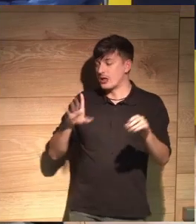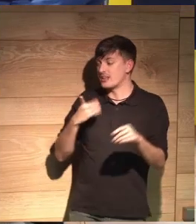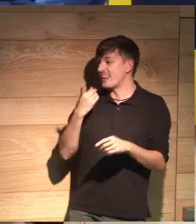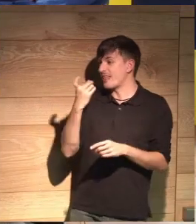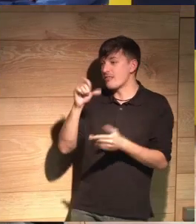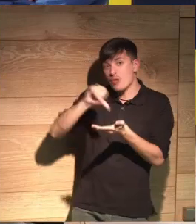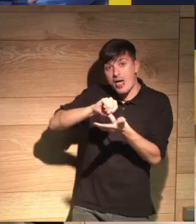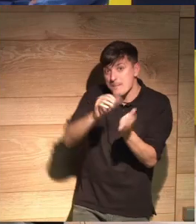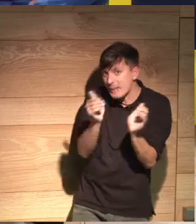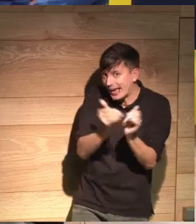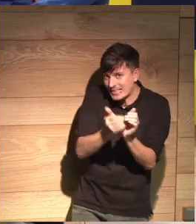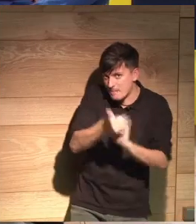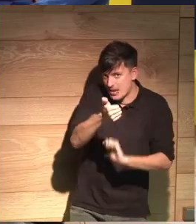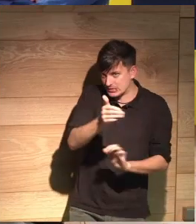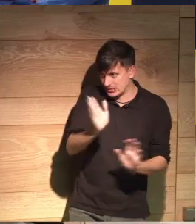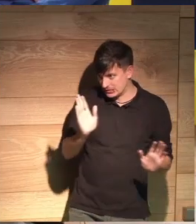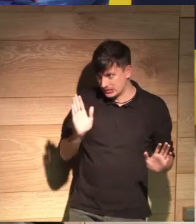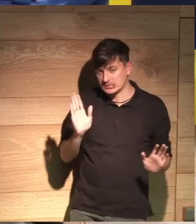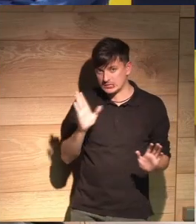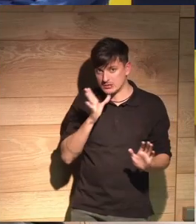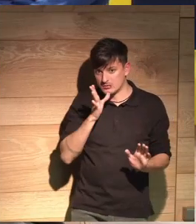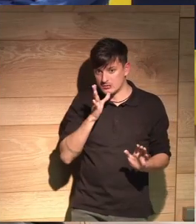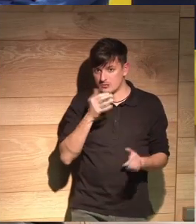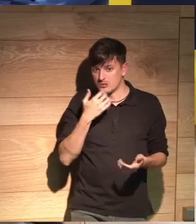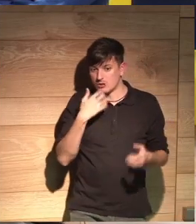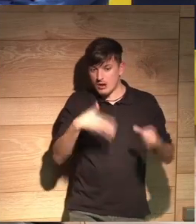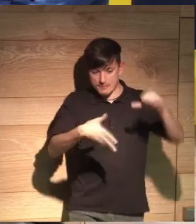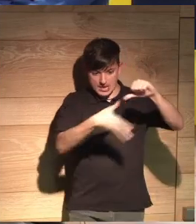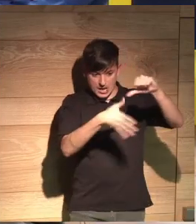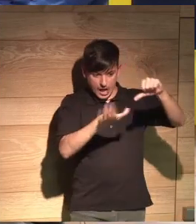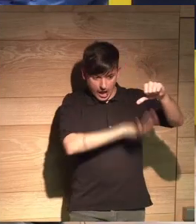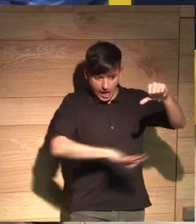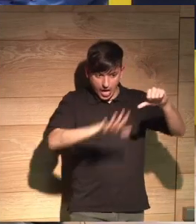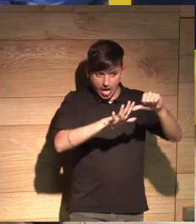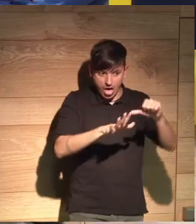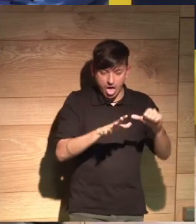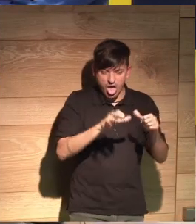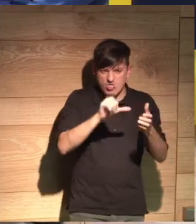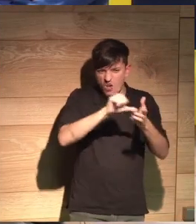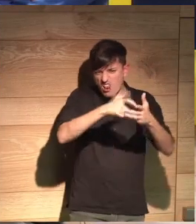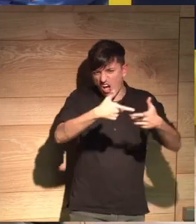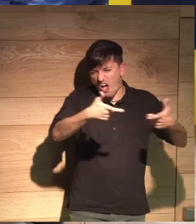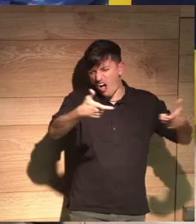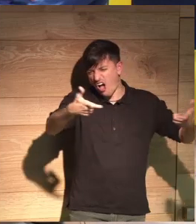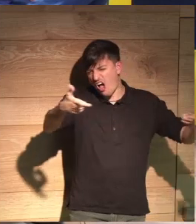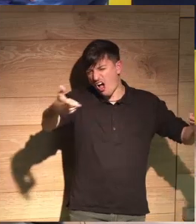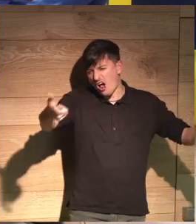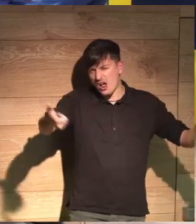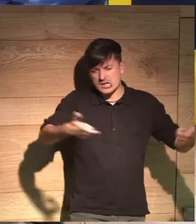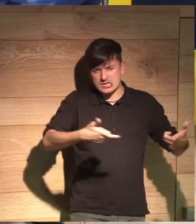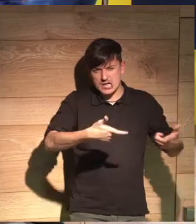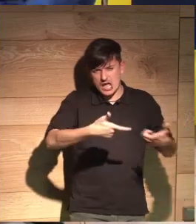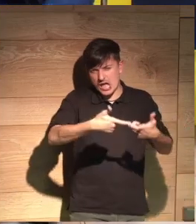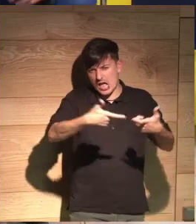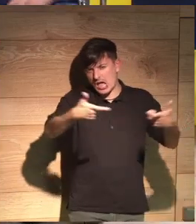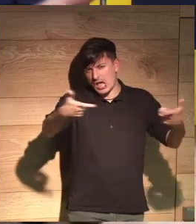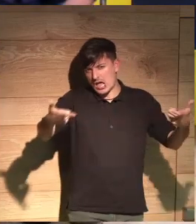ciudades más pequeñas esta ecuación de cómo tenemos en américa del sur por ejemplo ciudad es interminable donde lo que están a los pies